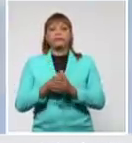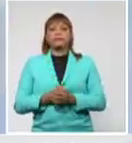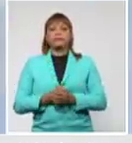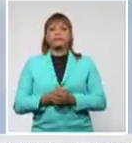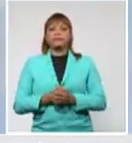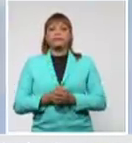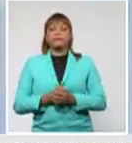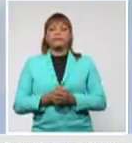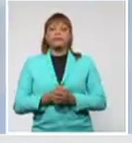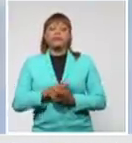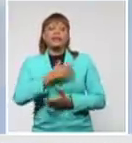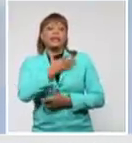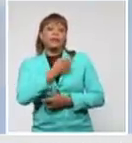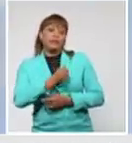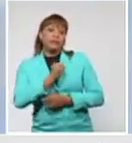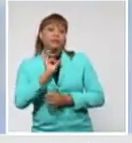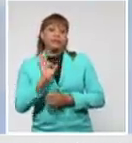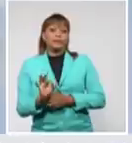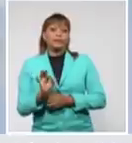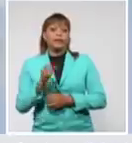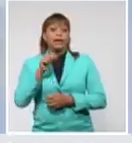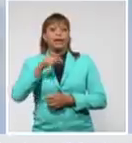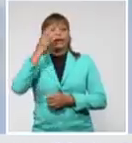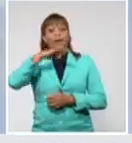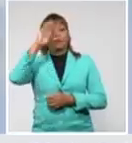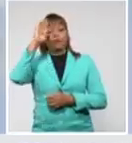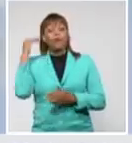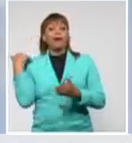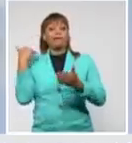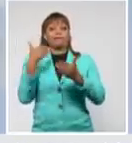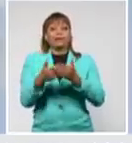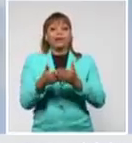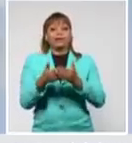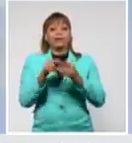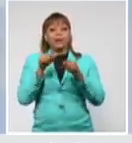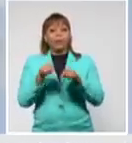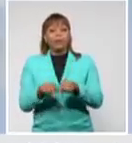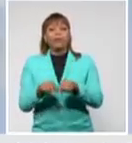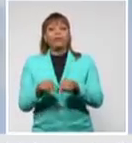Lamentablemente, hemos tenido en Cuba hasta el día de hoy